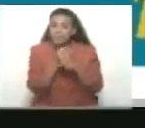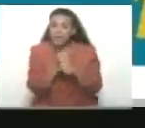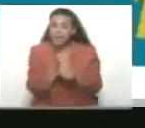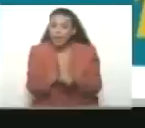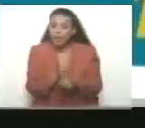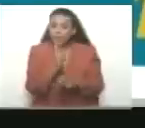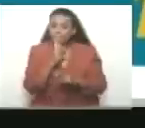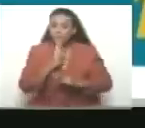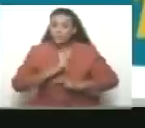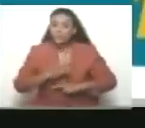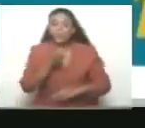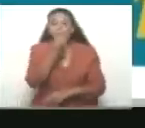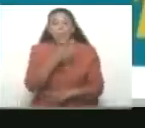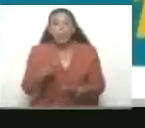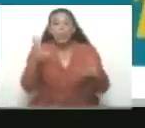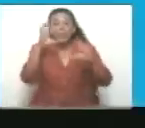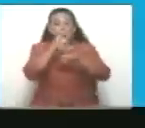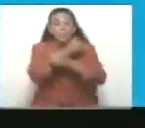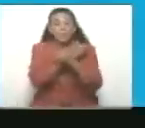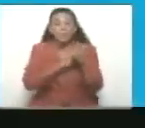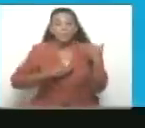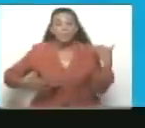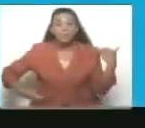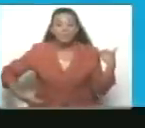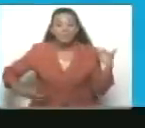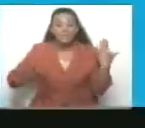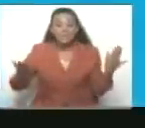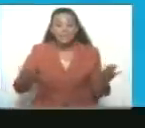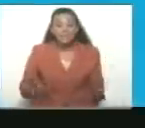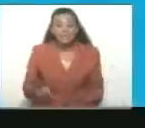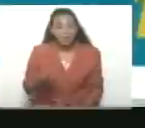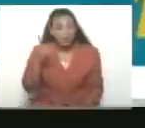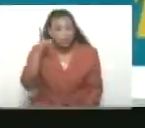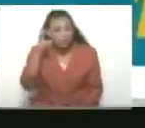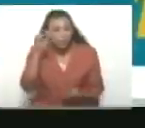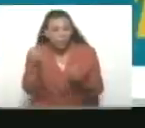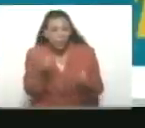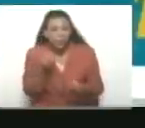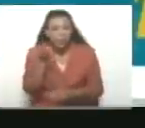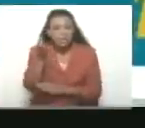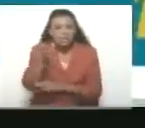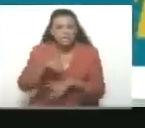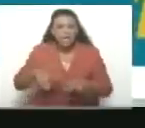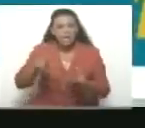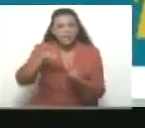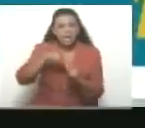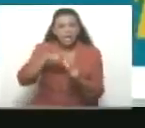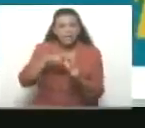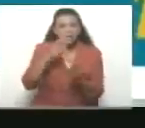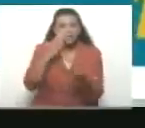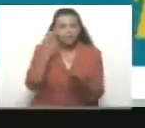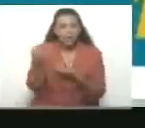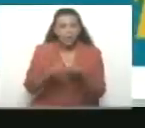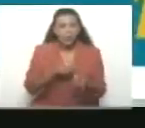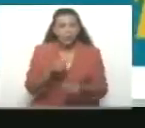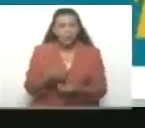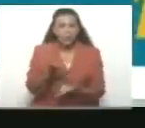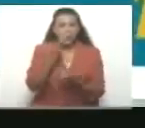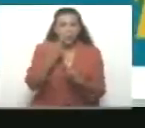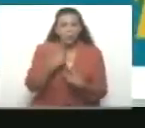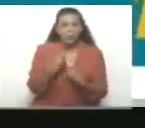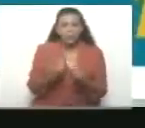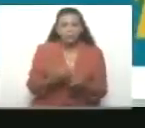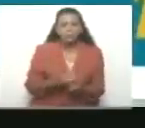Freddy Buenas noches presidente me estás escuchando Cómo está todo por allá Aquí está eler con nosotros Cuéntame